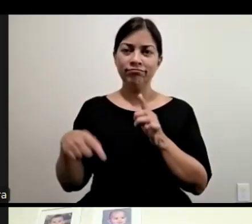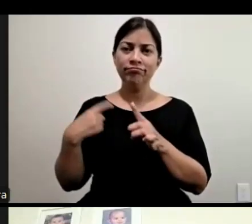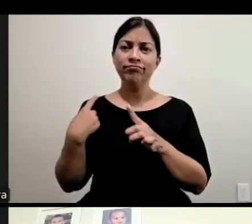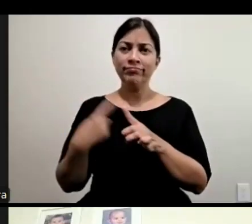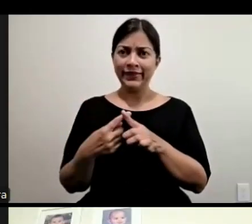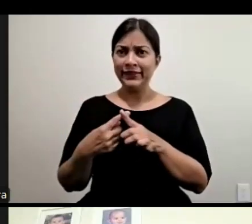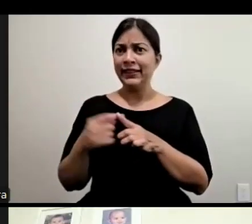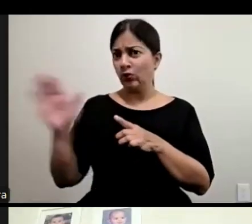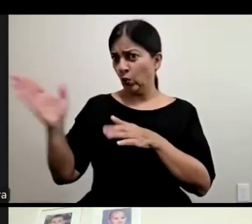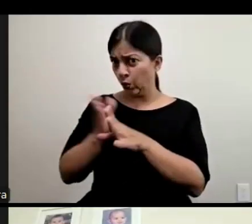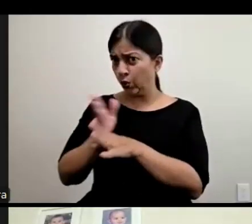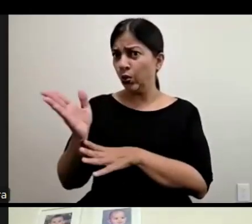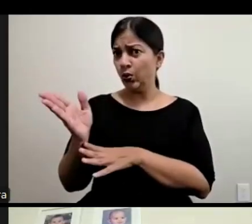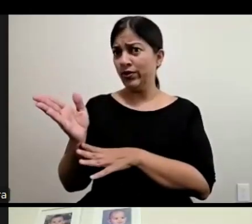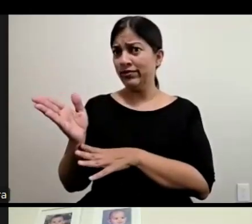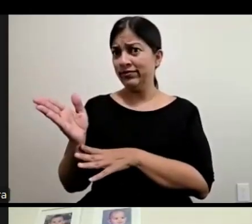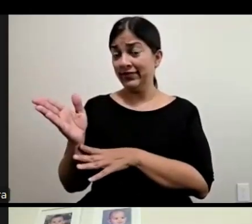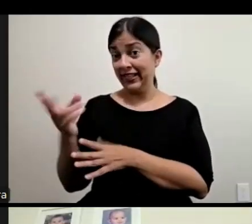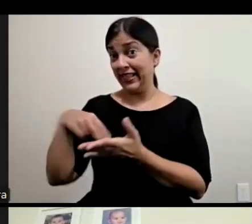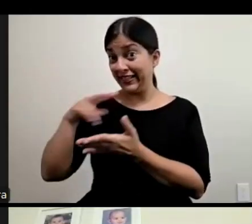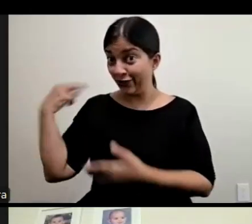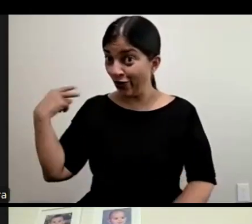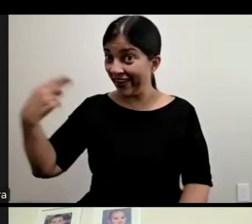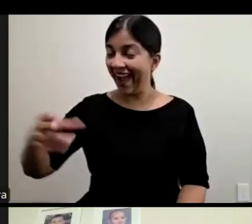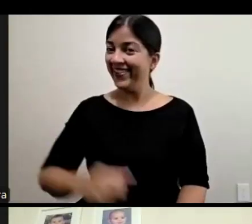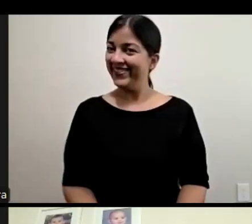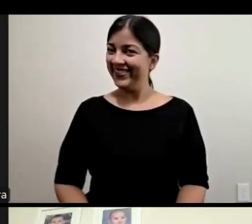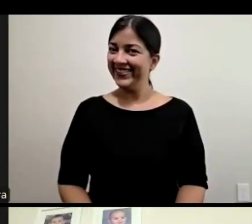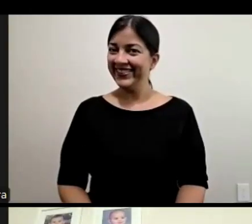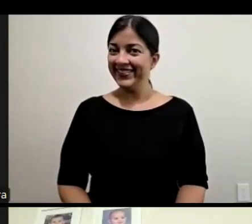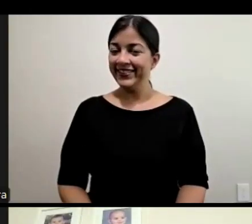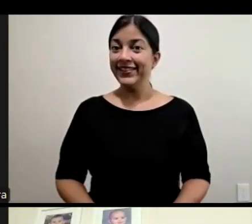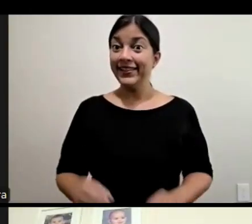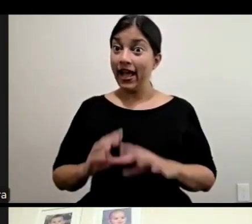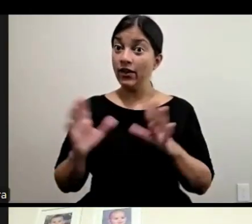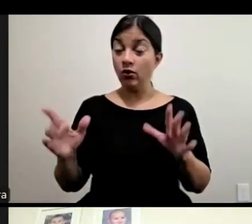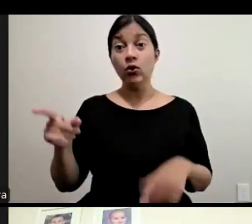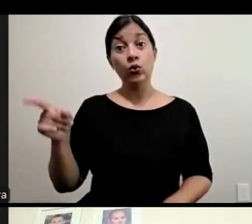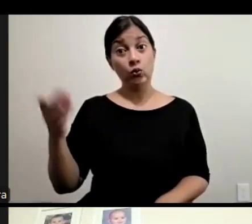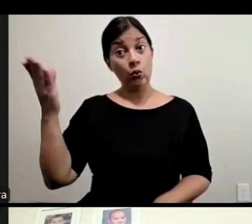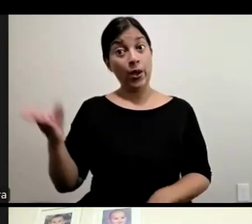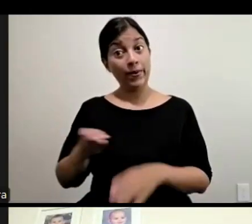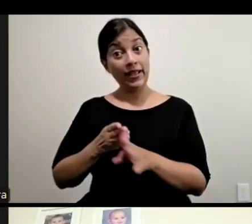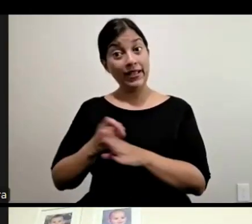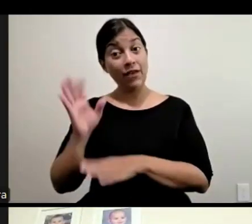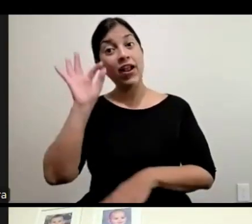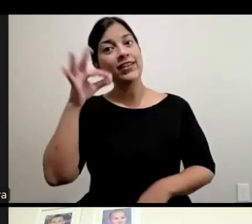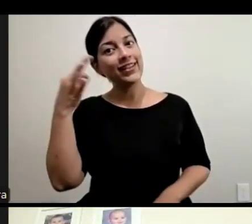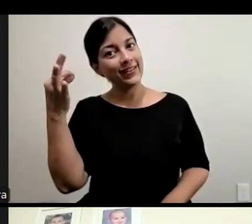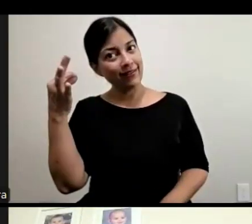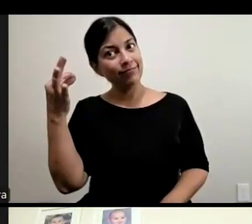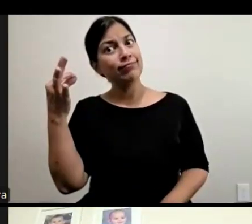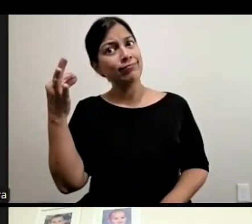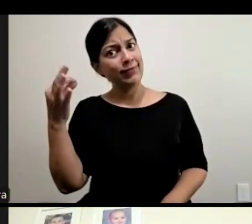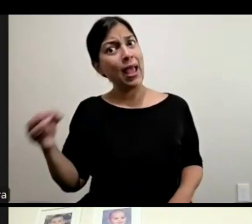Gama de danza histórica. Y de hecho, en la que tú te especializas es la francesa, o sea, que hay muchas